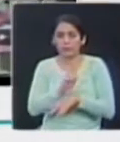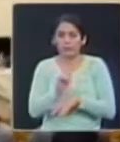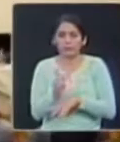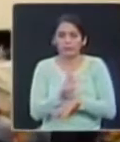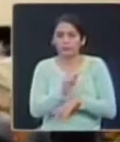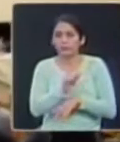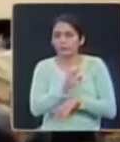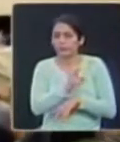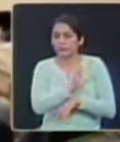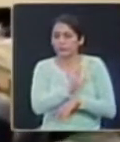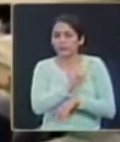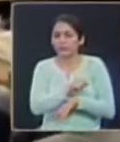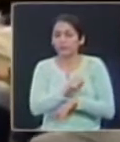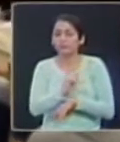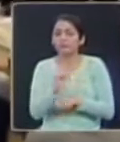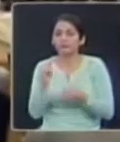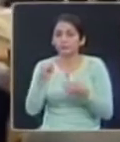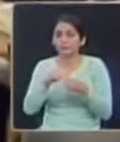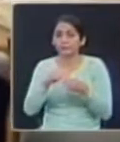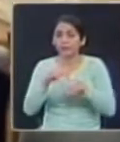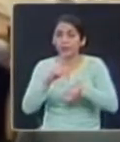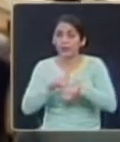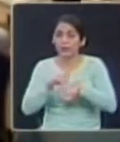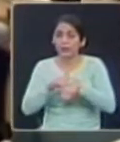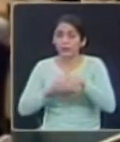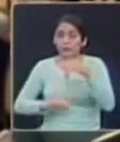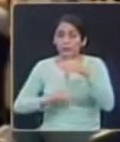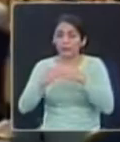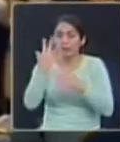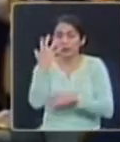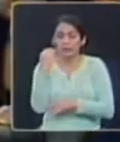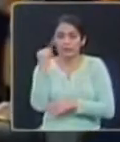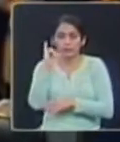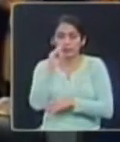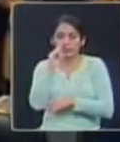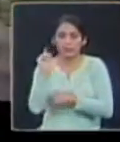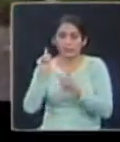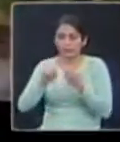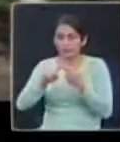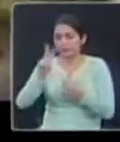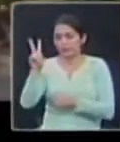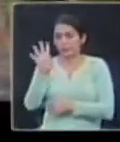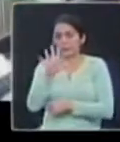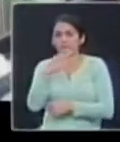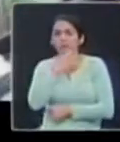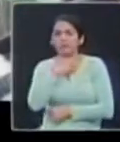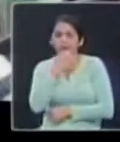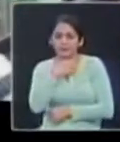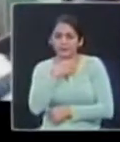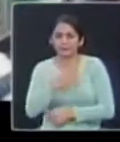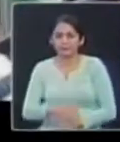www.proecuadorb2b.com.es. El plazo de inscripciones estará abierto del 15 de junio al 25 de agosto.